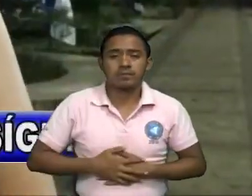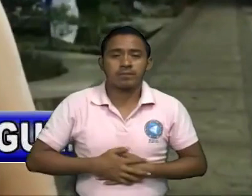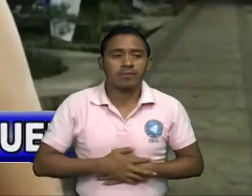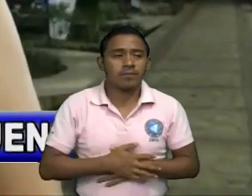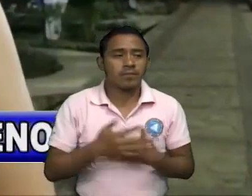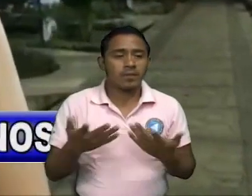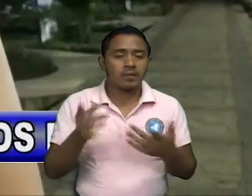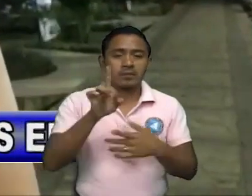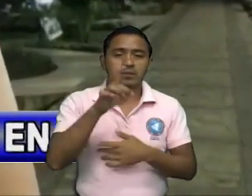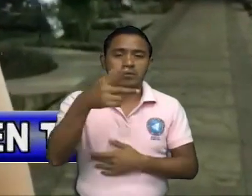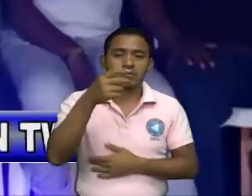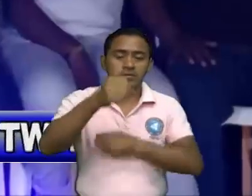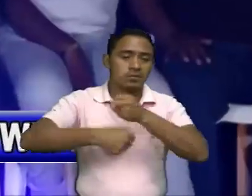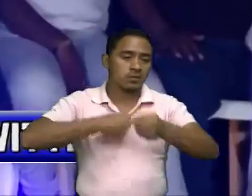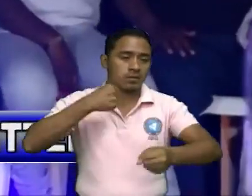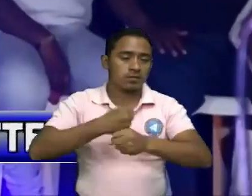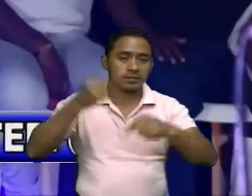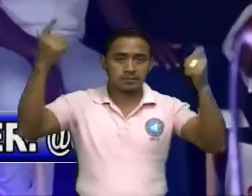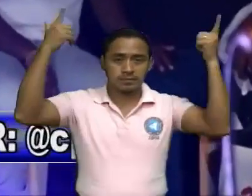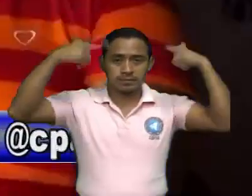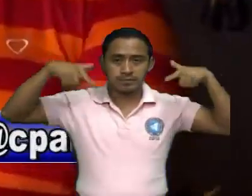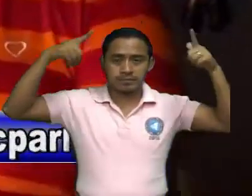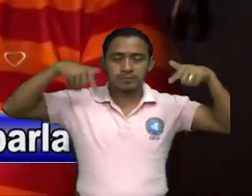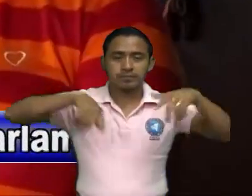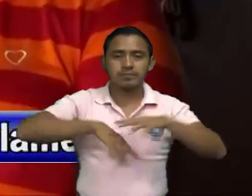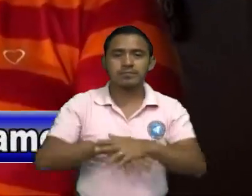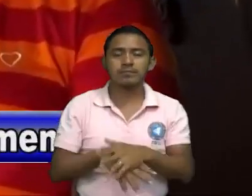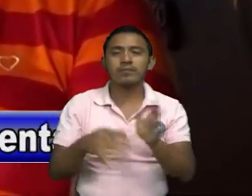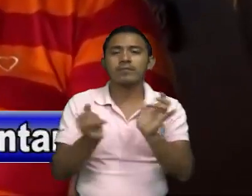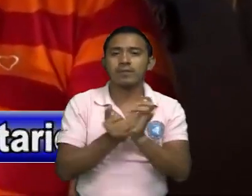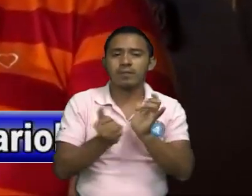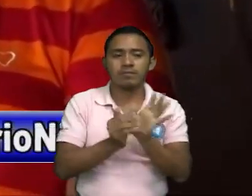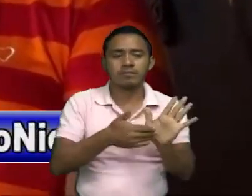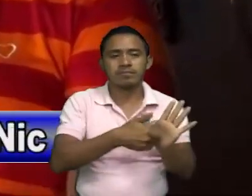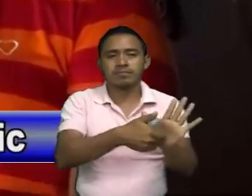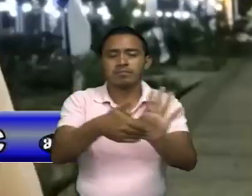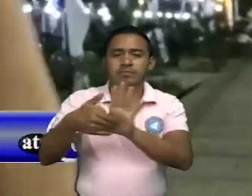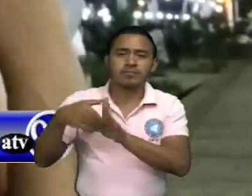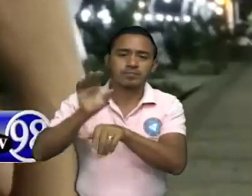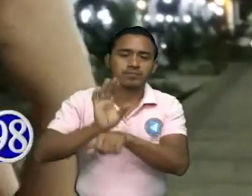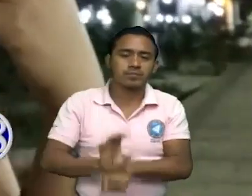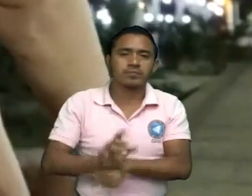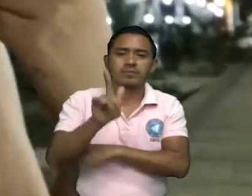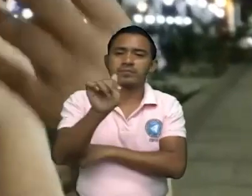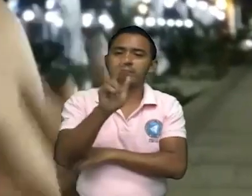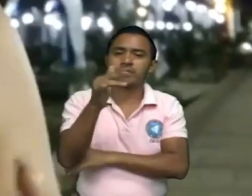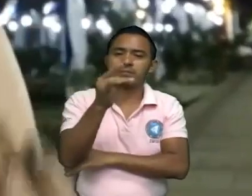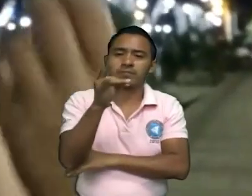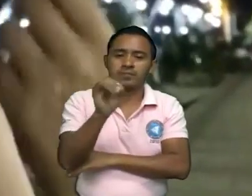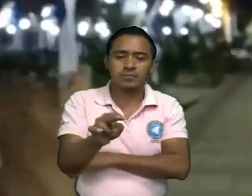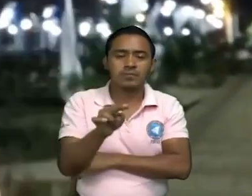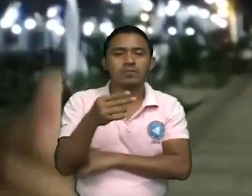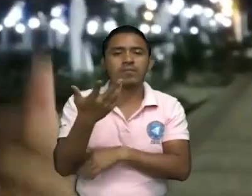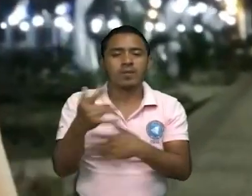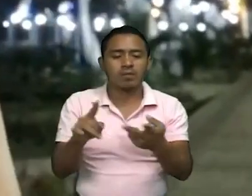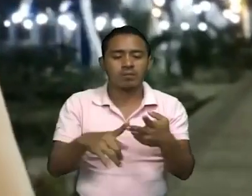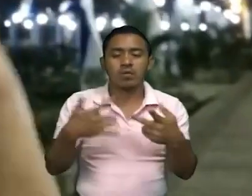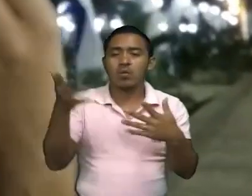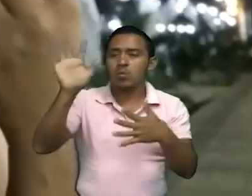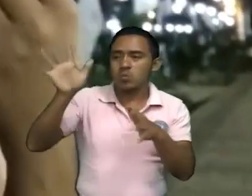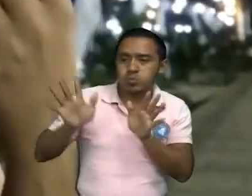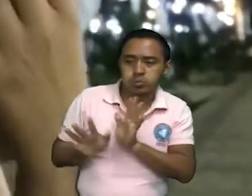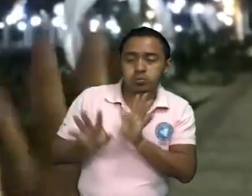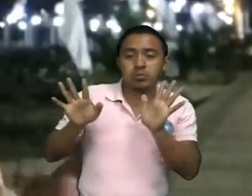anticipado 180 aniversario de Masaya y demostrar todas nuestras tradiciones, todas nuestras costumbres, leyendas, con